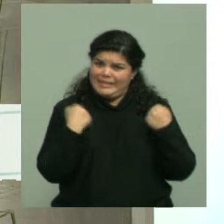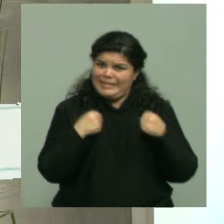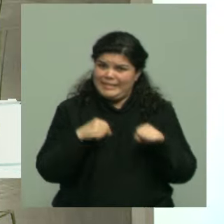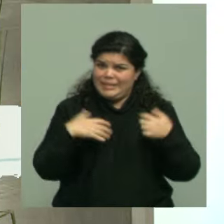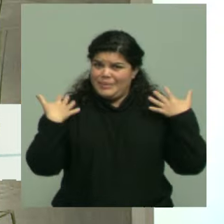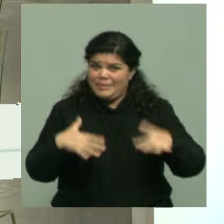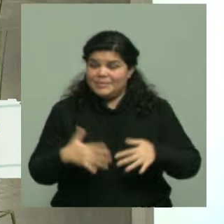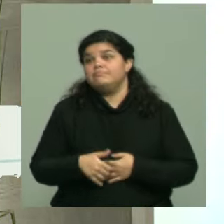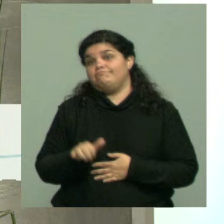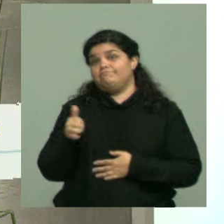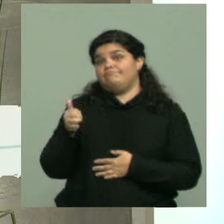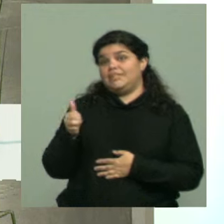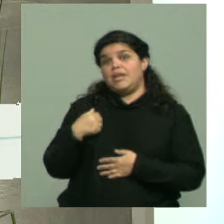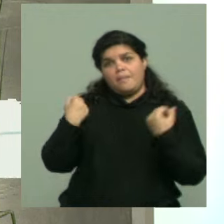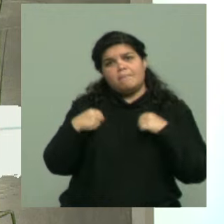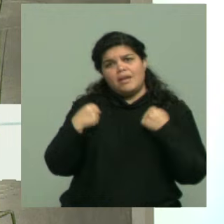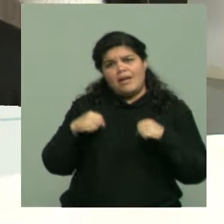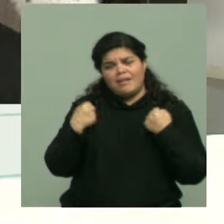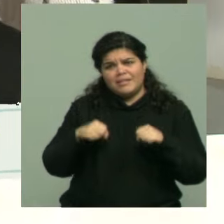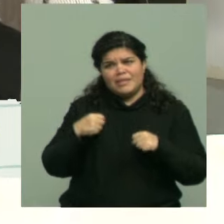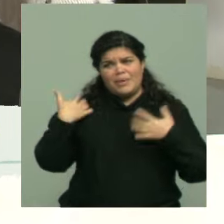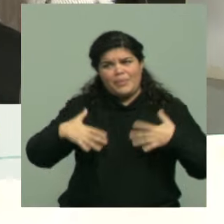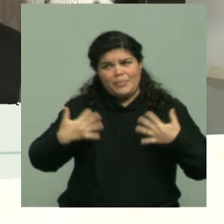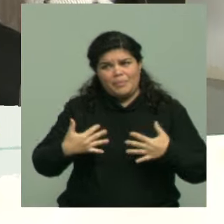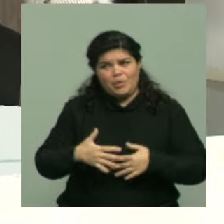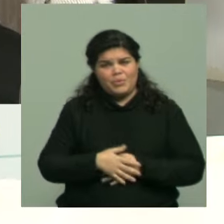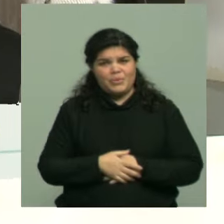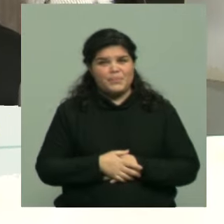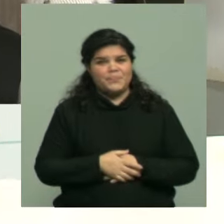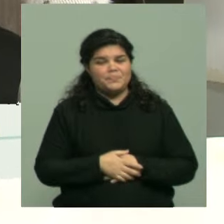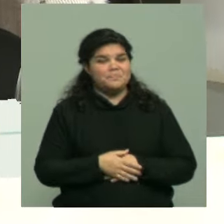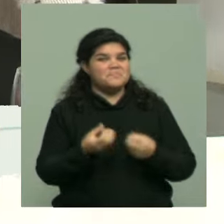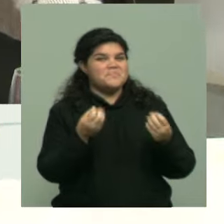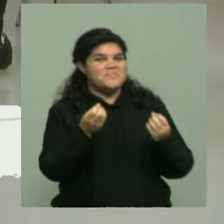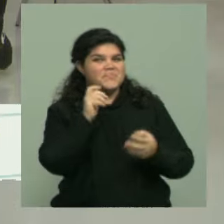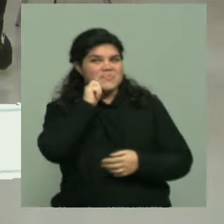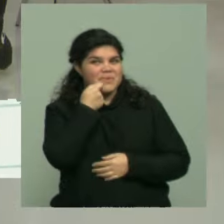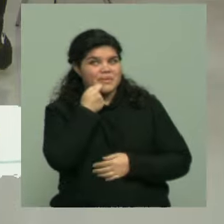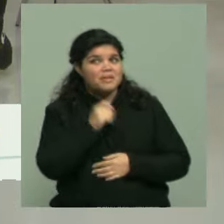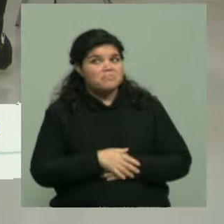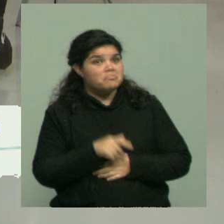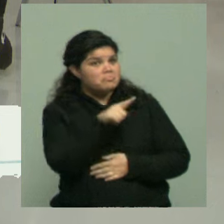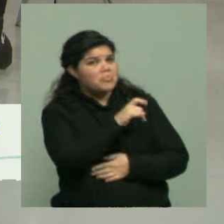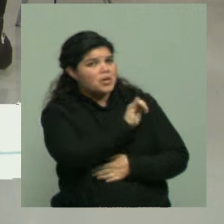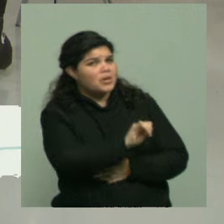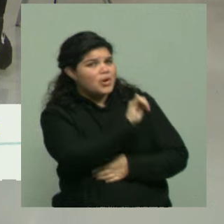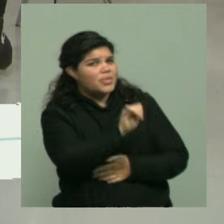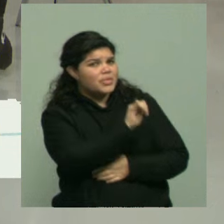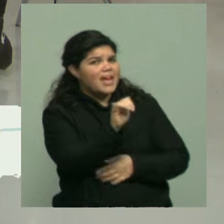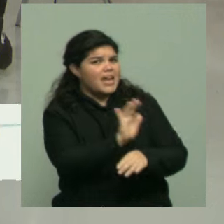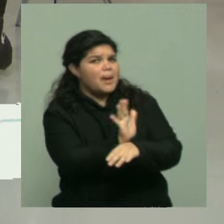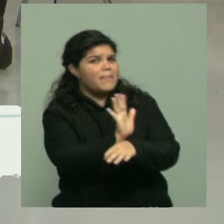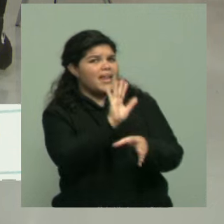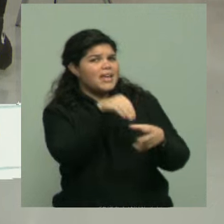¿no? Sí. Bastante, tenemos que ensayar bastante la obra y todo. Me encantó. Bueno. Abby, ¿vos querés contar qué hiciste en la